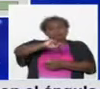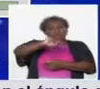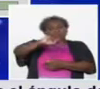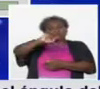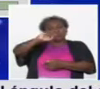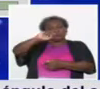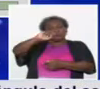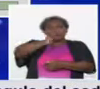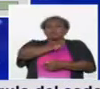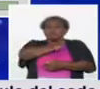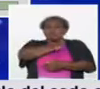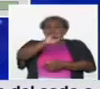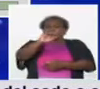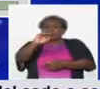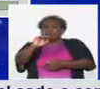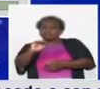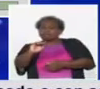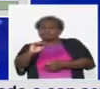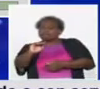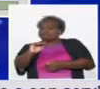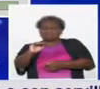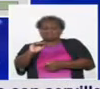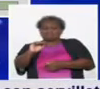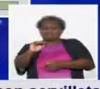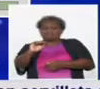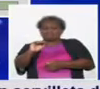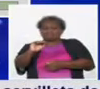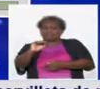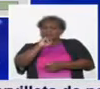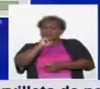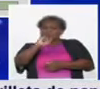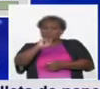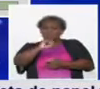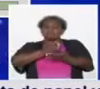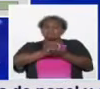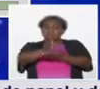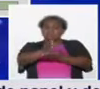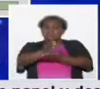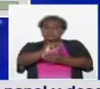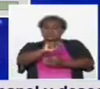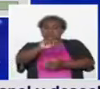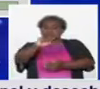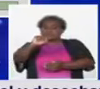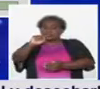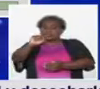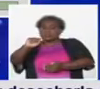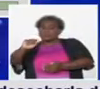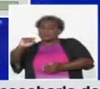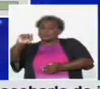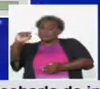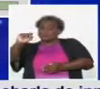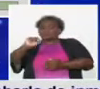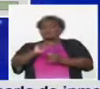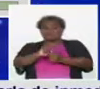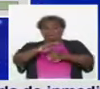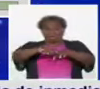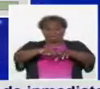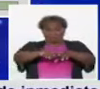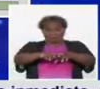pero realmente es una cifra de casos que se mantiene sobre lo alto. La Habana con una tasa